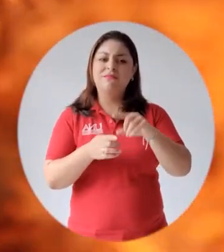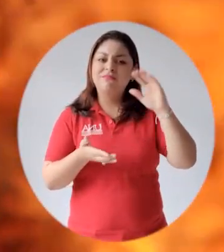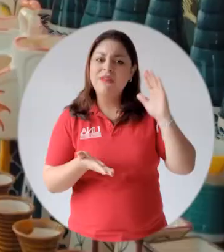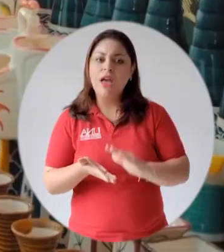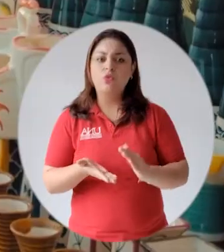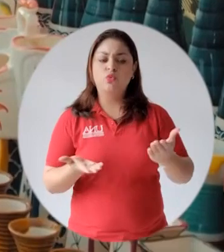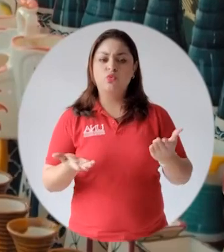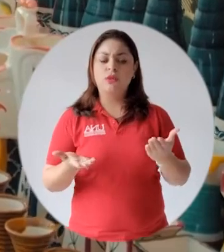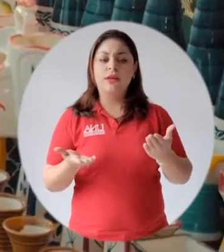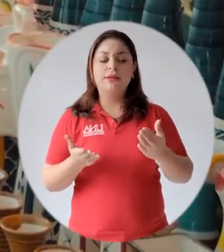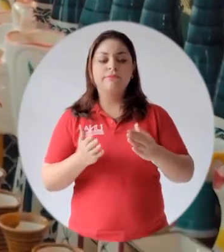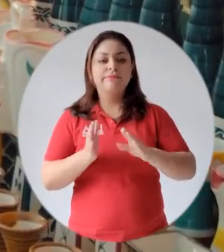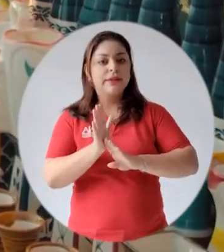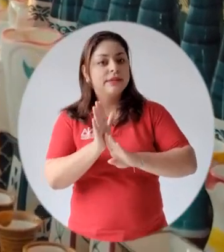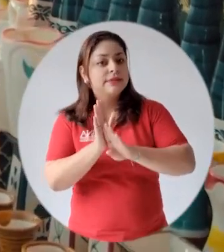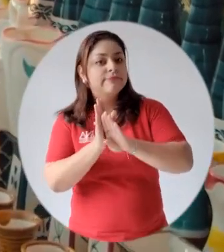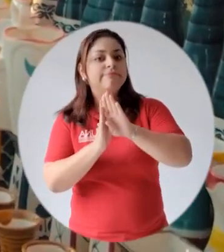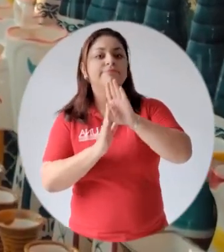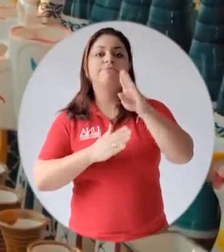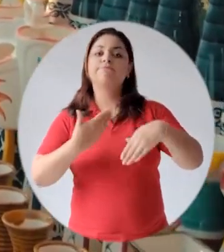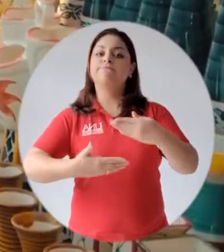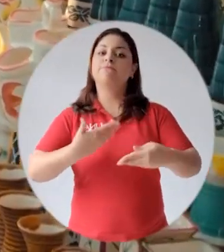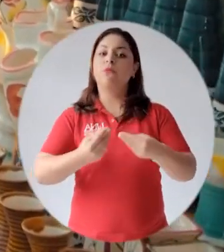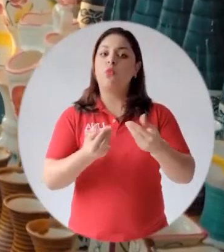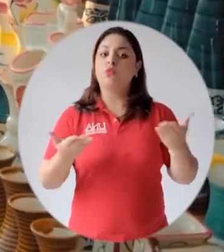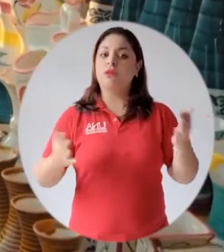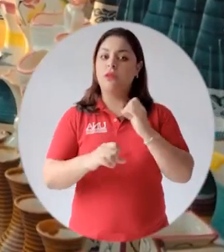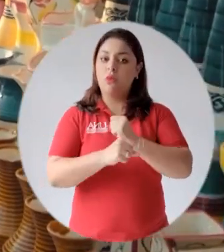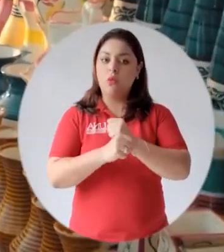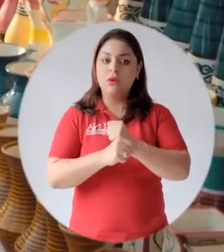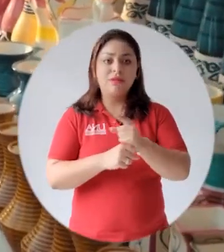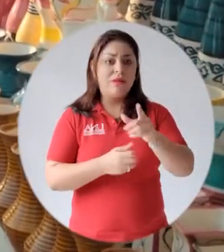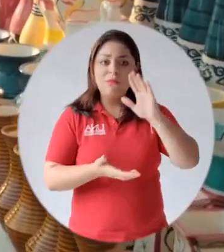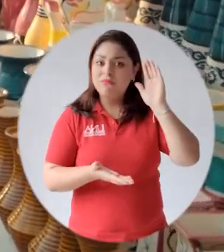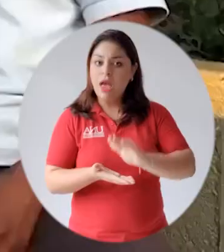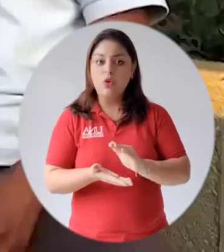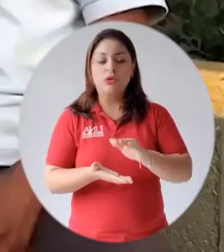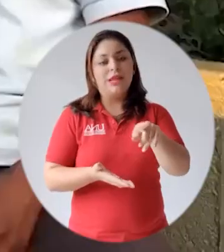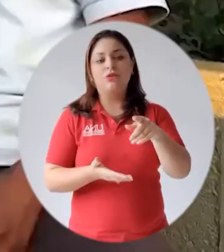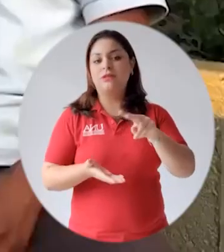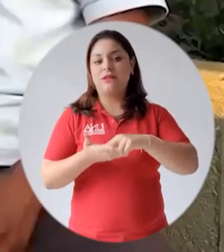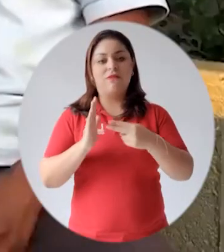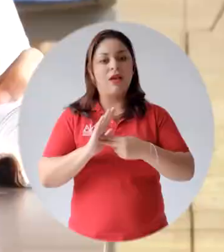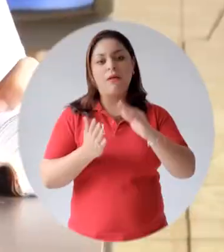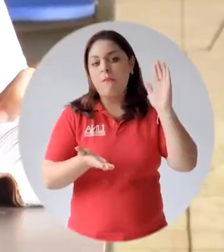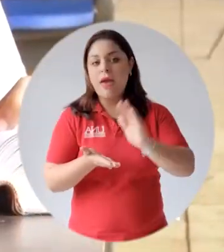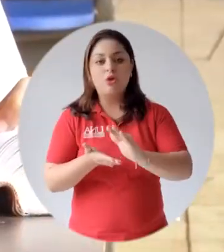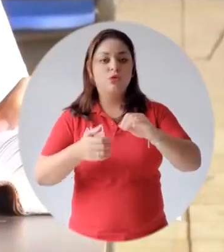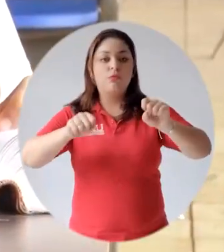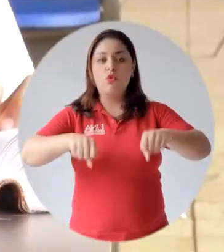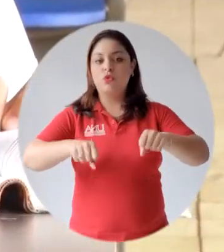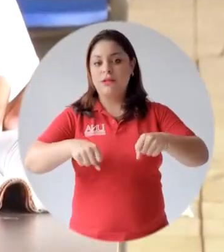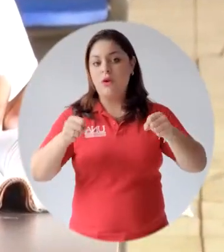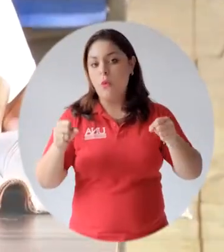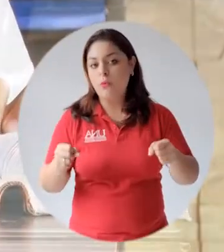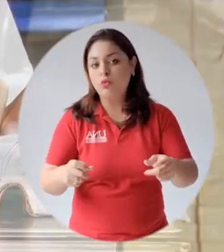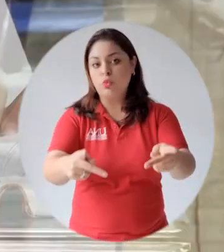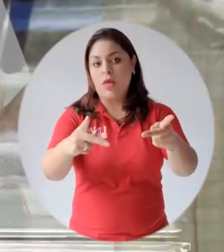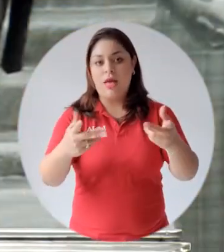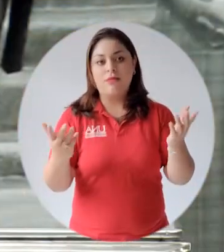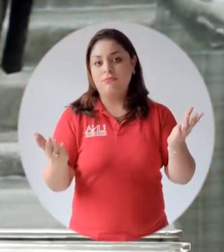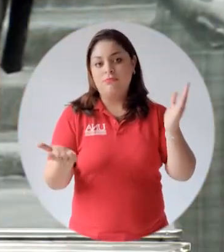Y esto definitivamente se traduce en menos oportunidades de tener autonomía económica. Y eso es fundamental, ¿verdad? Y creo